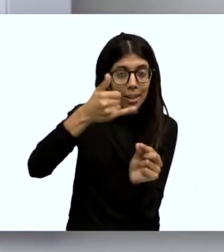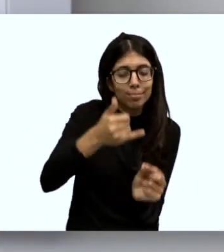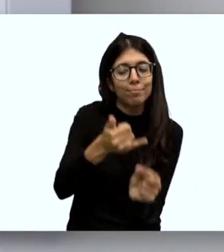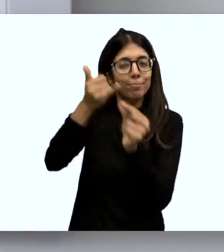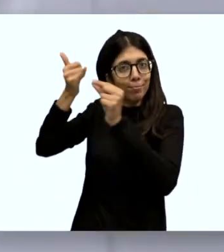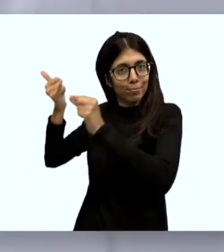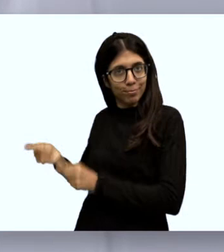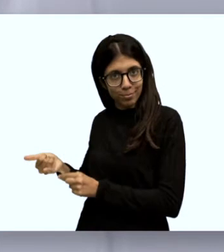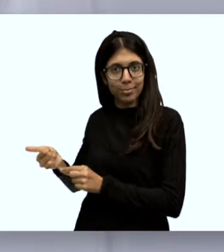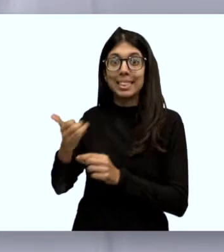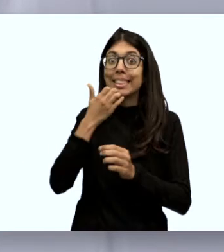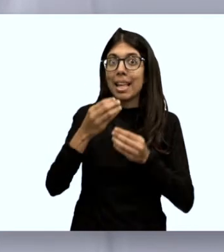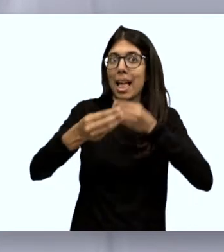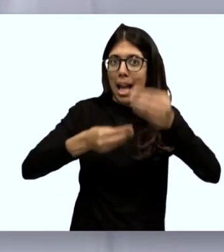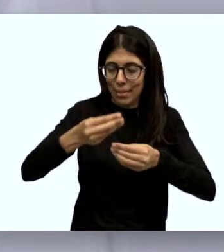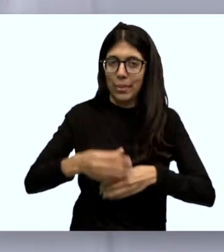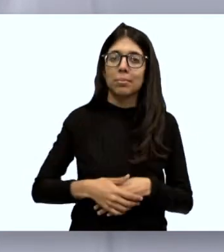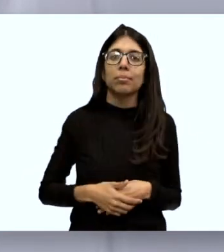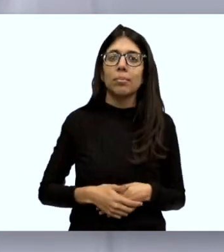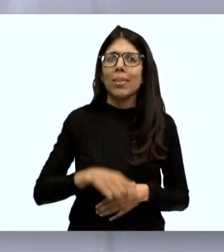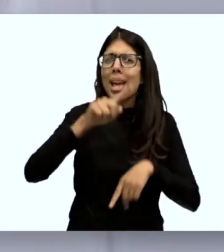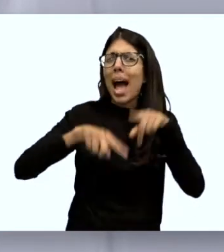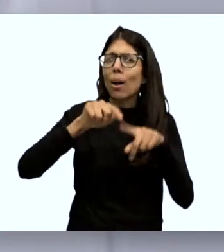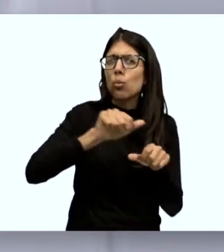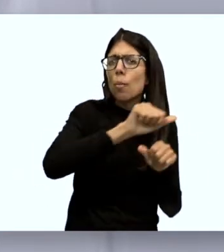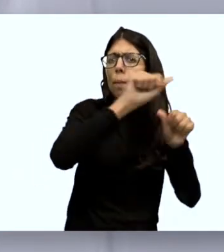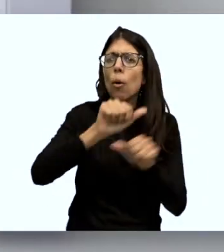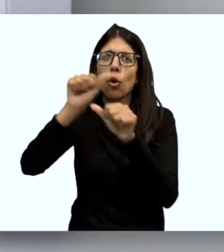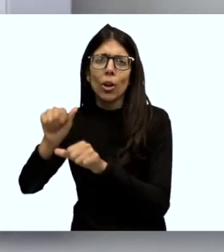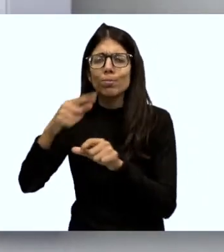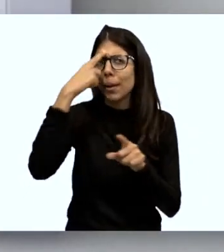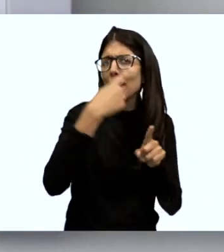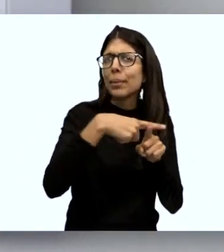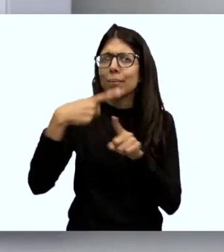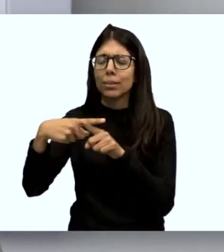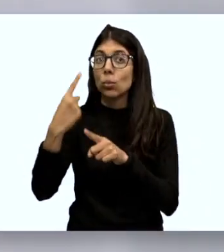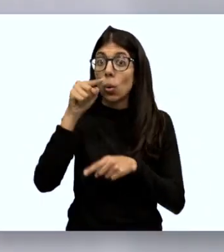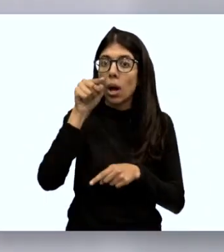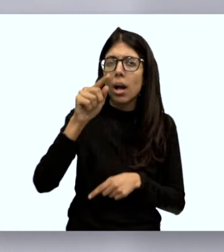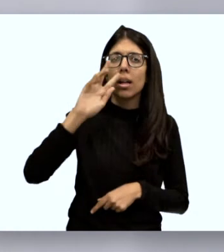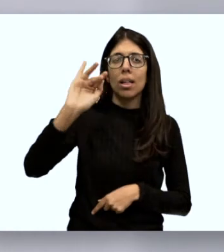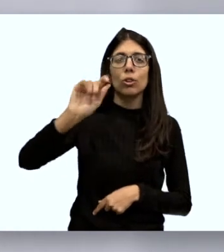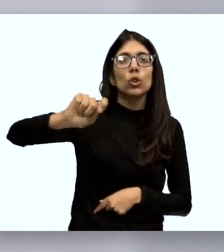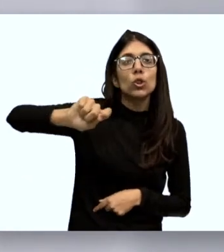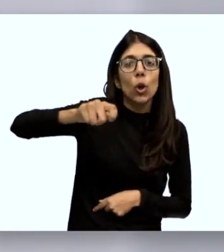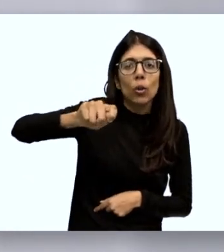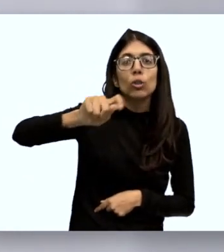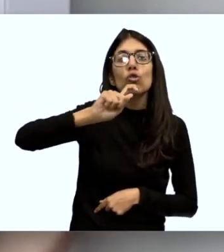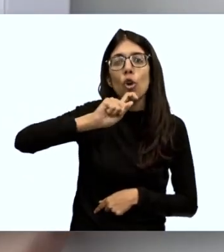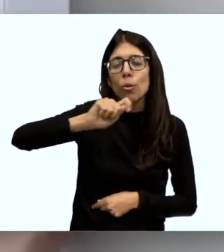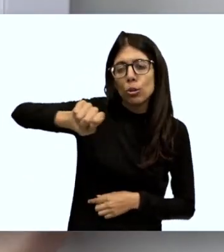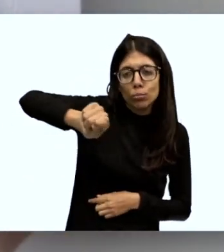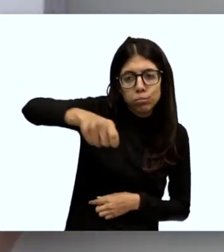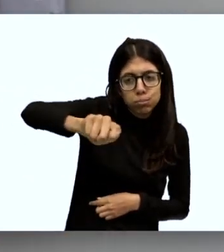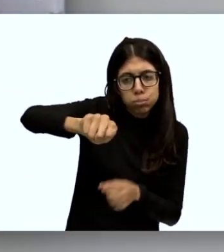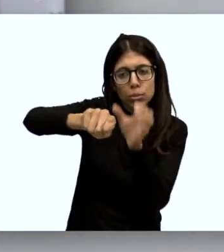manipulas el terminal. Algunos modelos tienen un tornillo visible bajo el auricular. Bastará con desatornillar este para poder abrir la